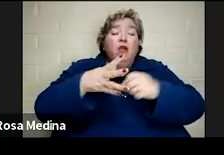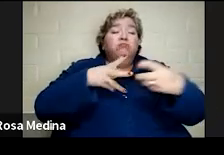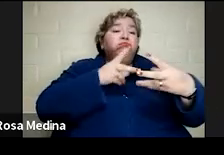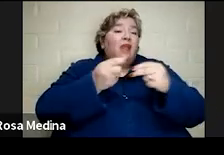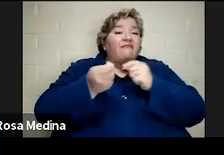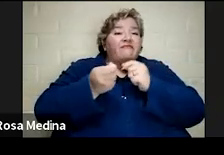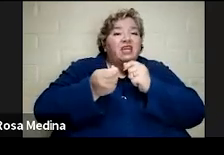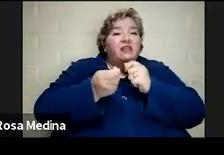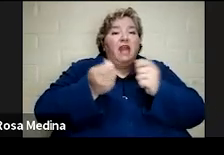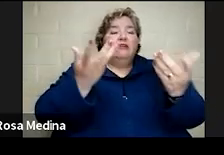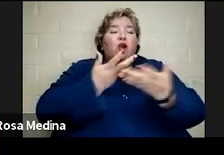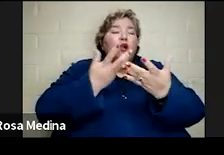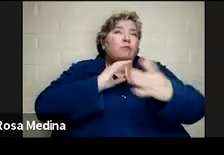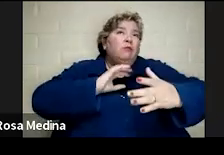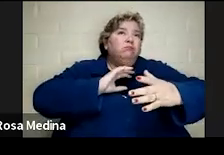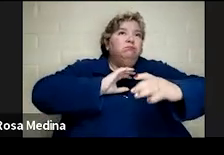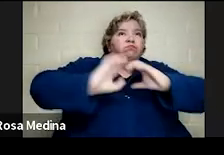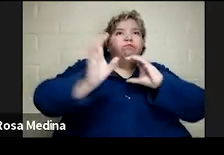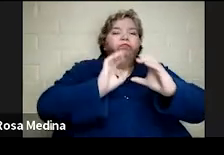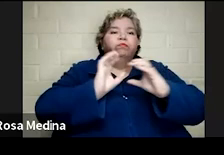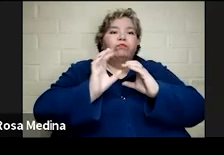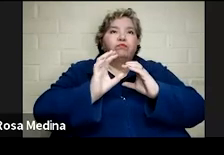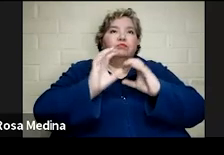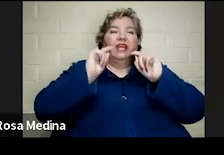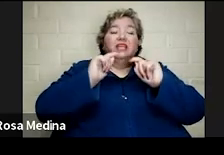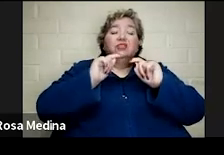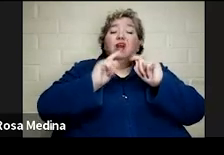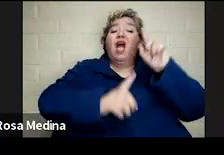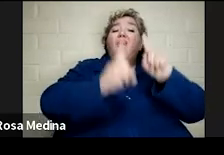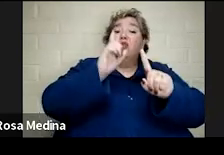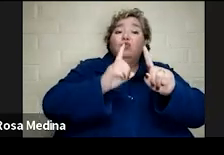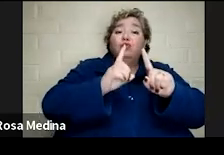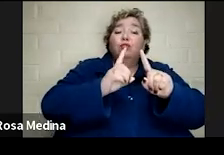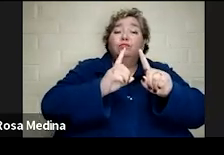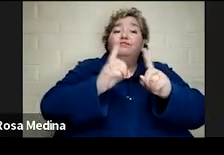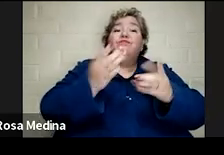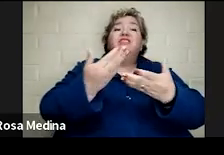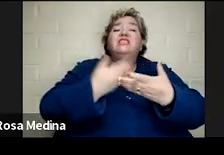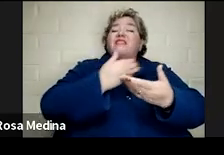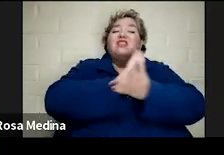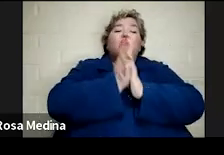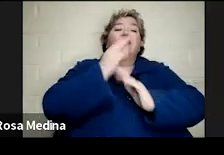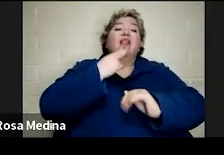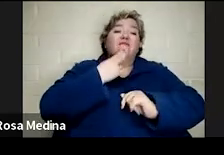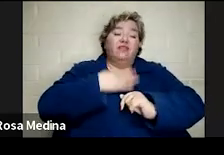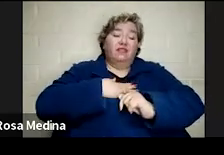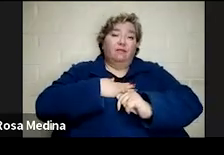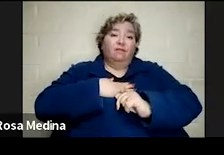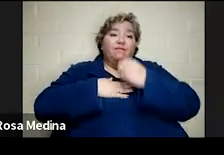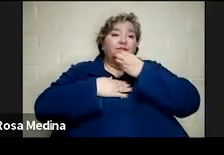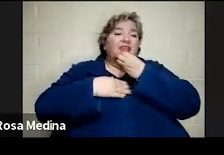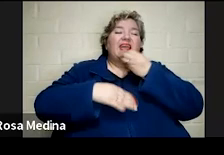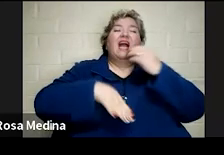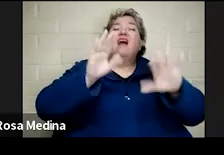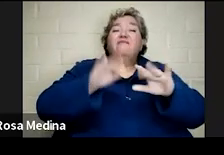va compensando las dificultades que tenga, igual estos trastornos siempre se van a dar durante toda la vida, ¿ya? A veces no se nota tanto, a veces se